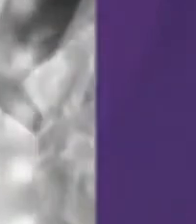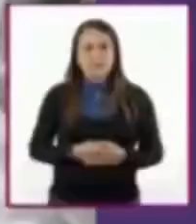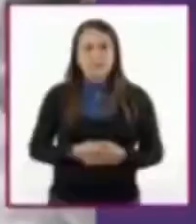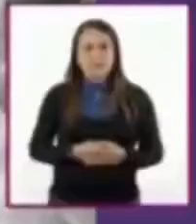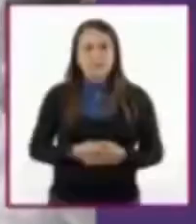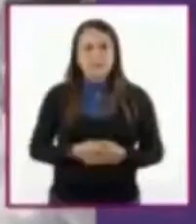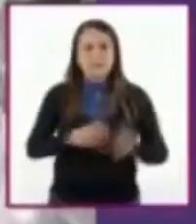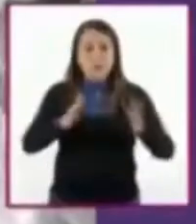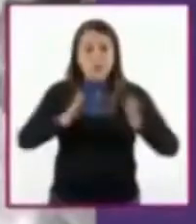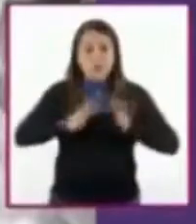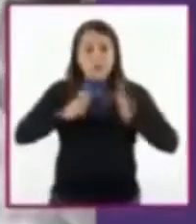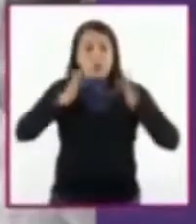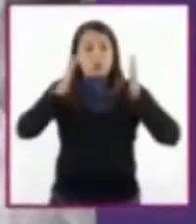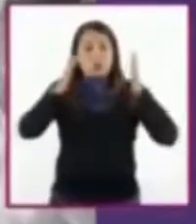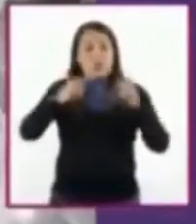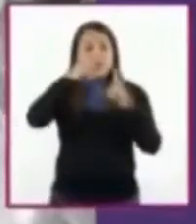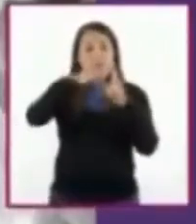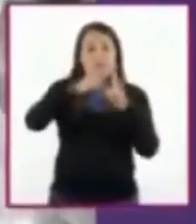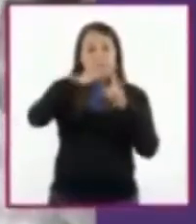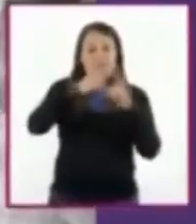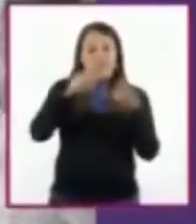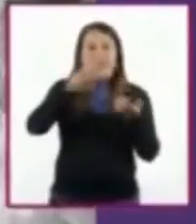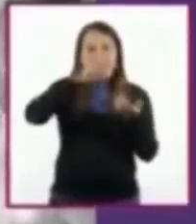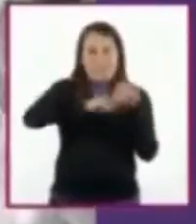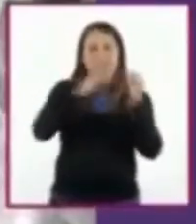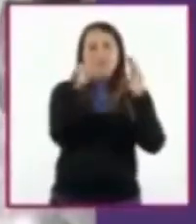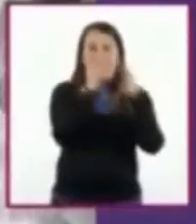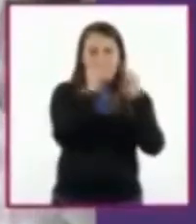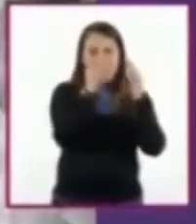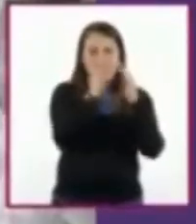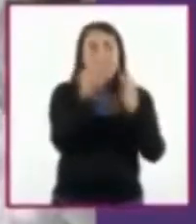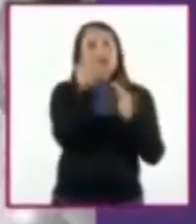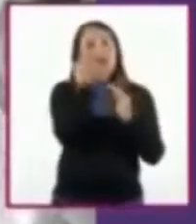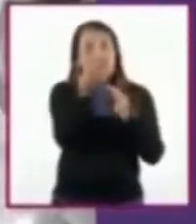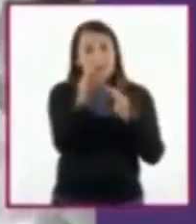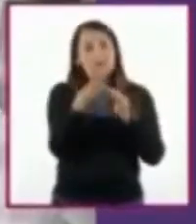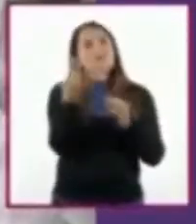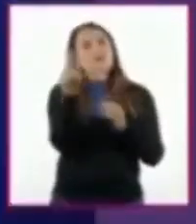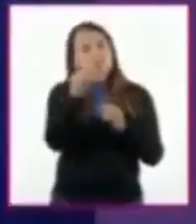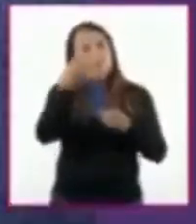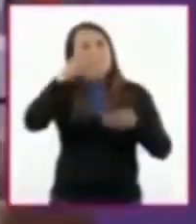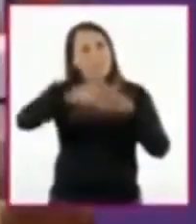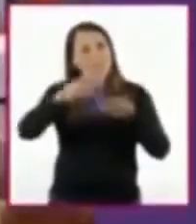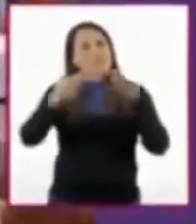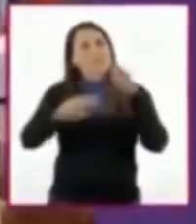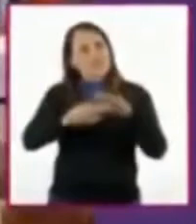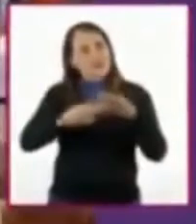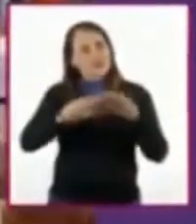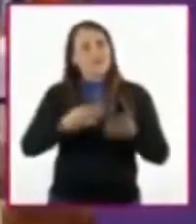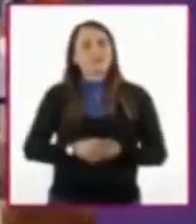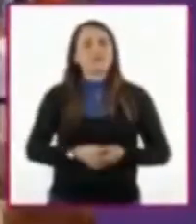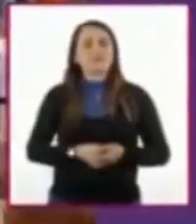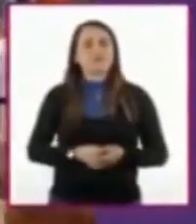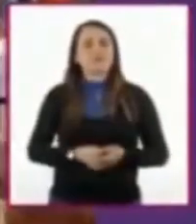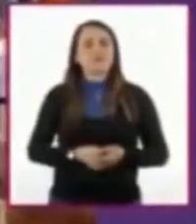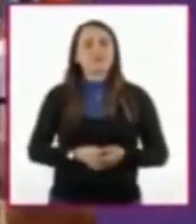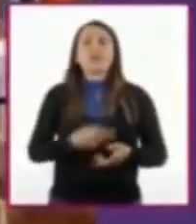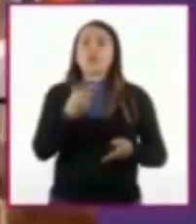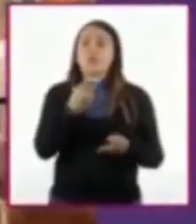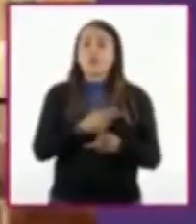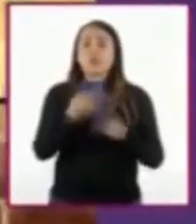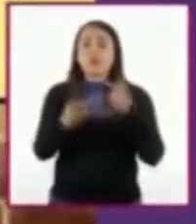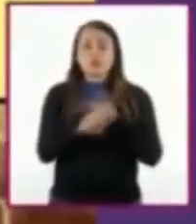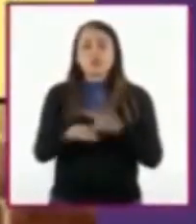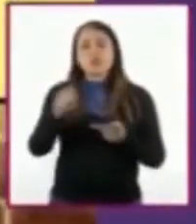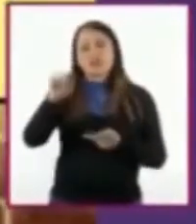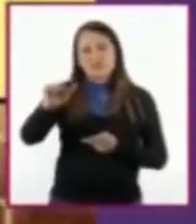Sorpréndete. La temperatura de tu casa también es una cuestión de materiales. Los productos elaborados con